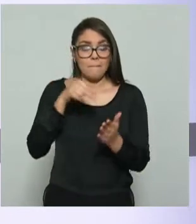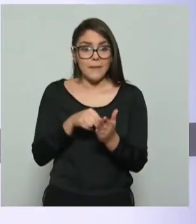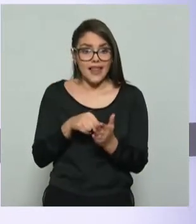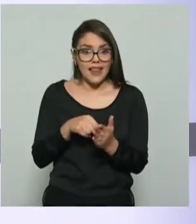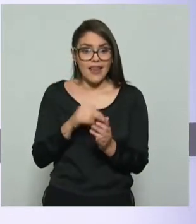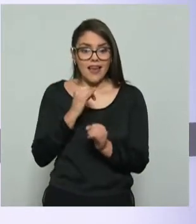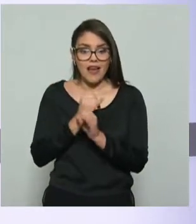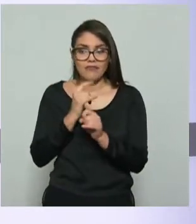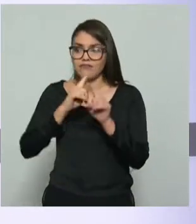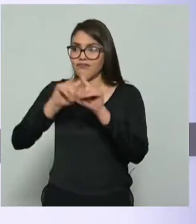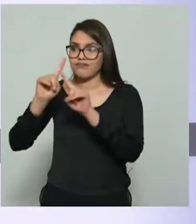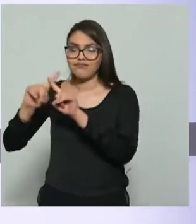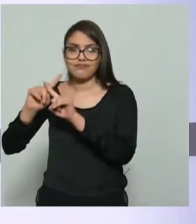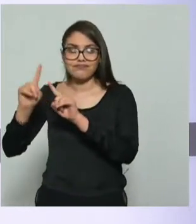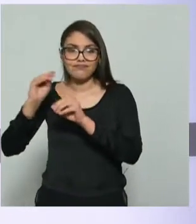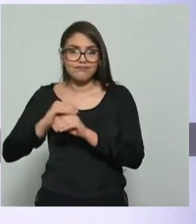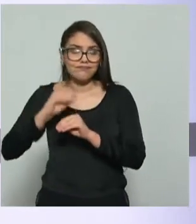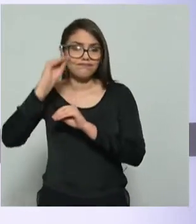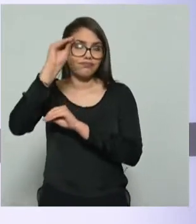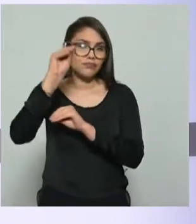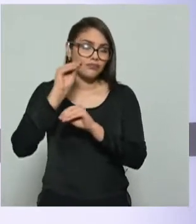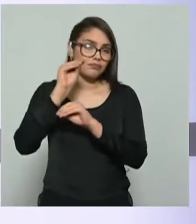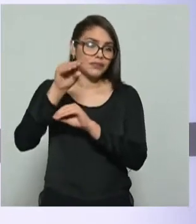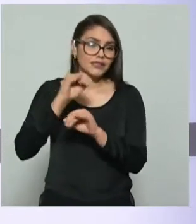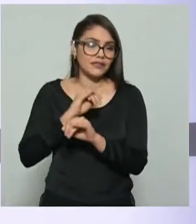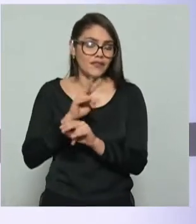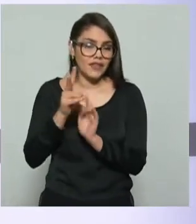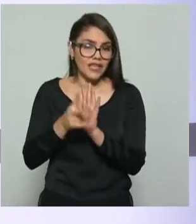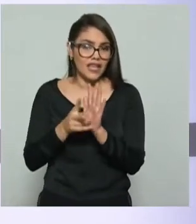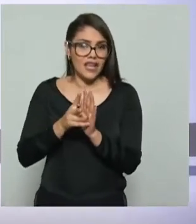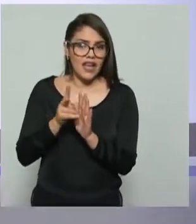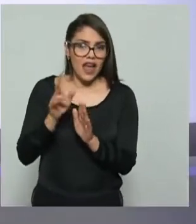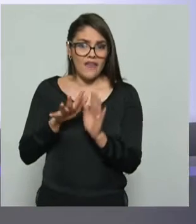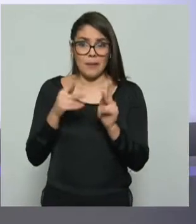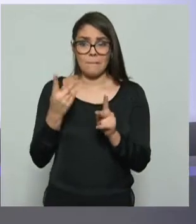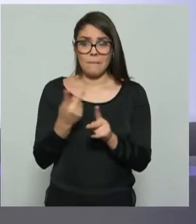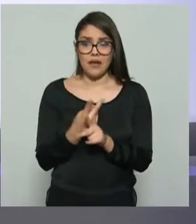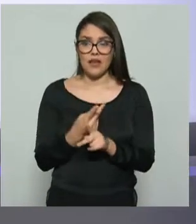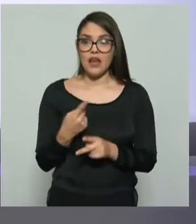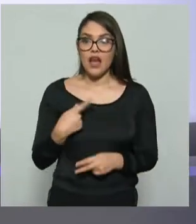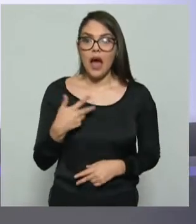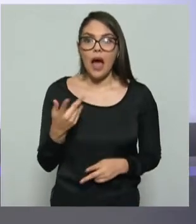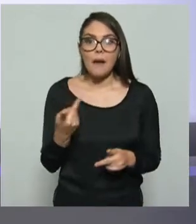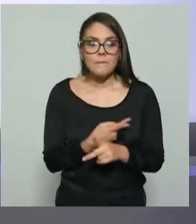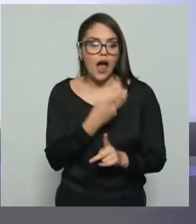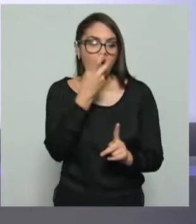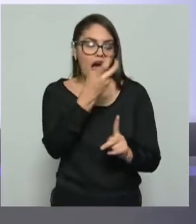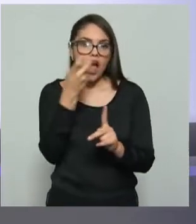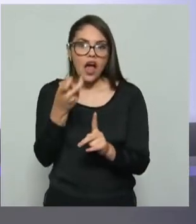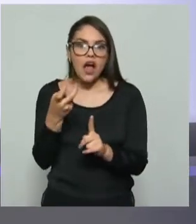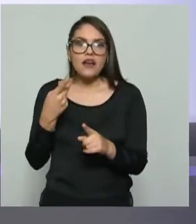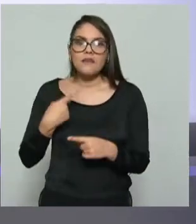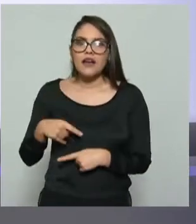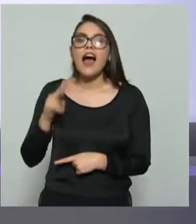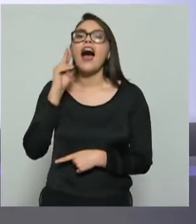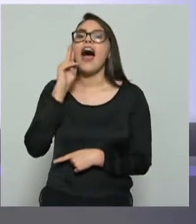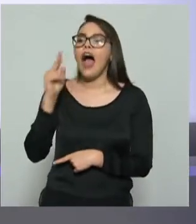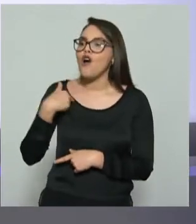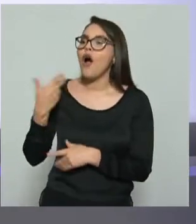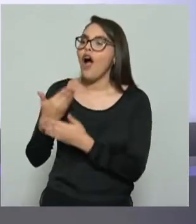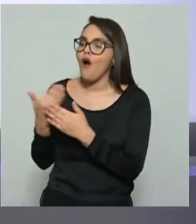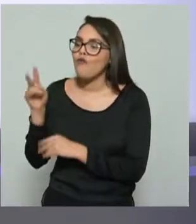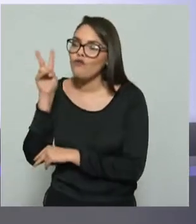plataformas, porque cabe señalar que cuando decimos que está sucediendo esto, el morbo de la sociedad hace que busquen, y